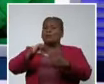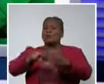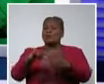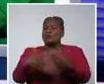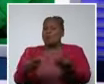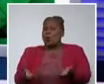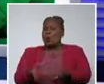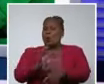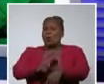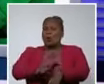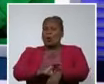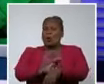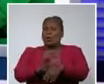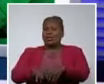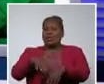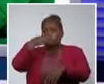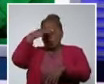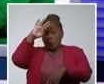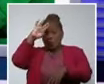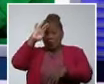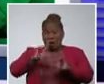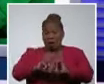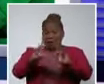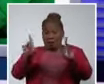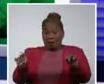hemos tenido. Reitero,